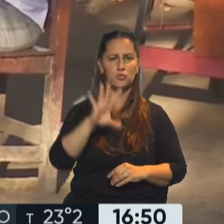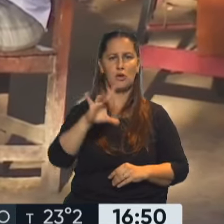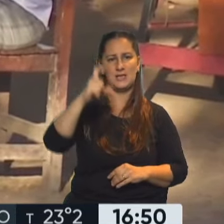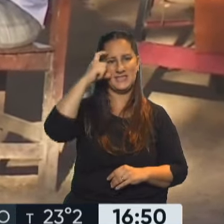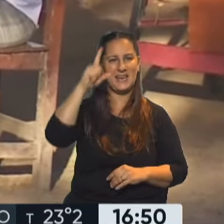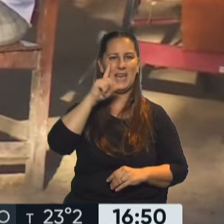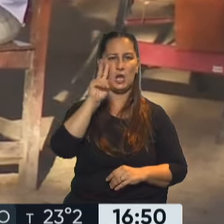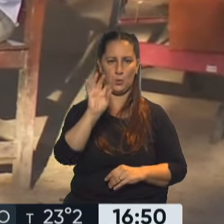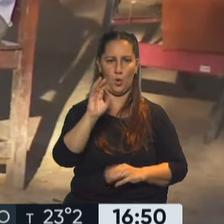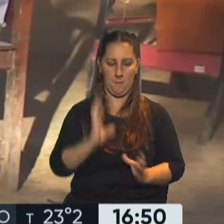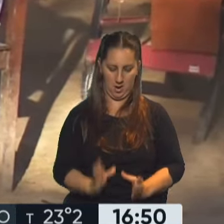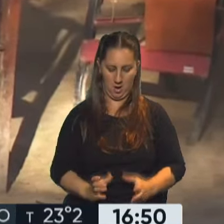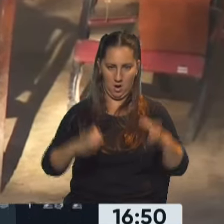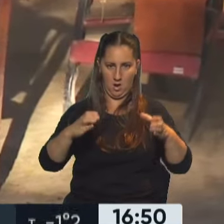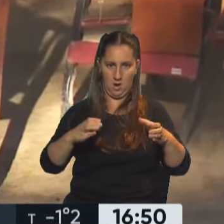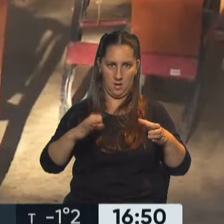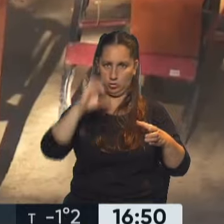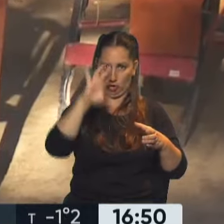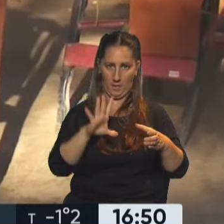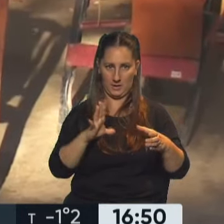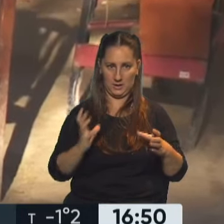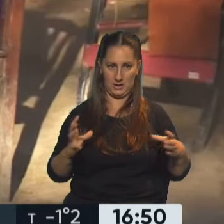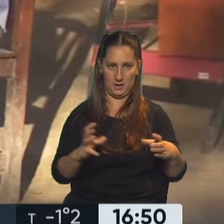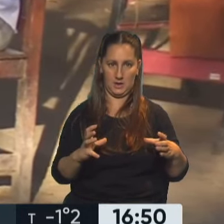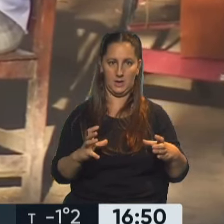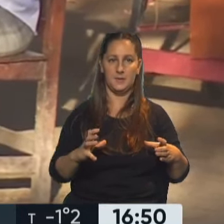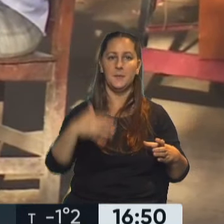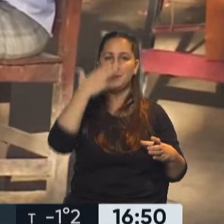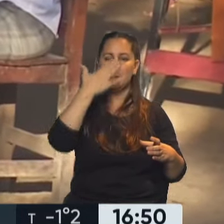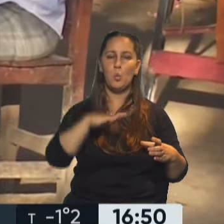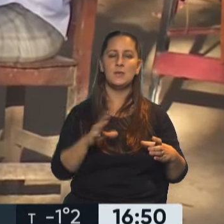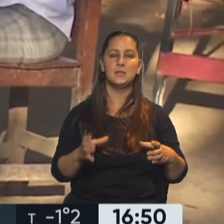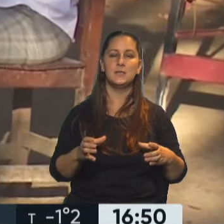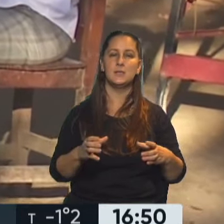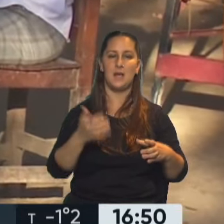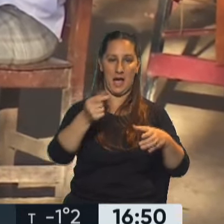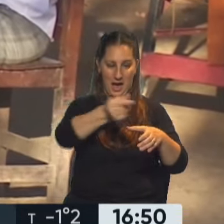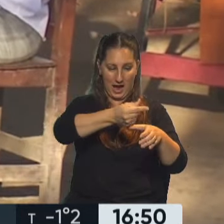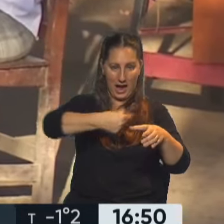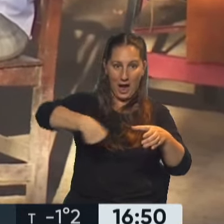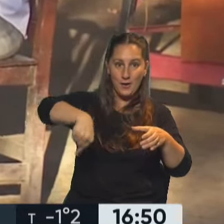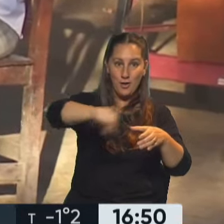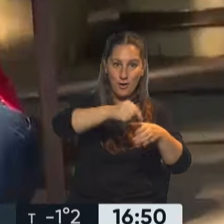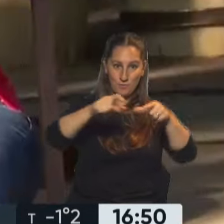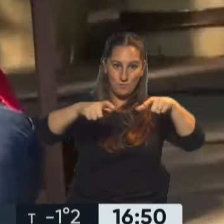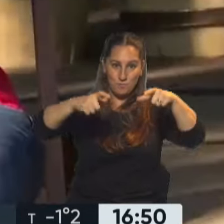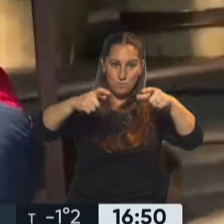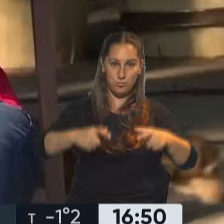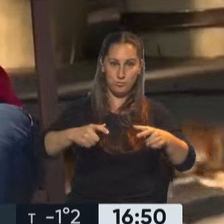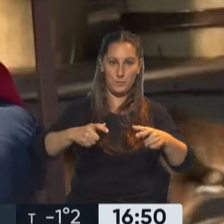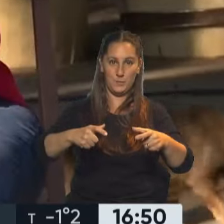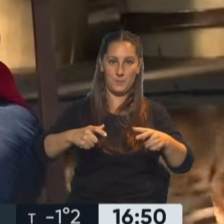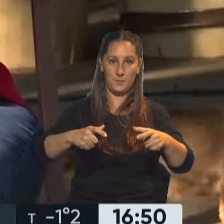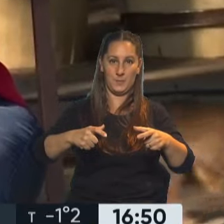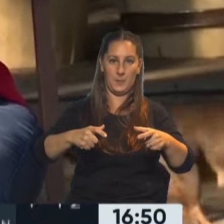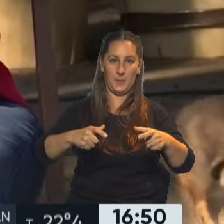Para la caja sonora. Sí. Y después lo que se usa es el aro que lleva arriba. Sí. Es un